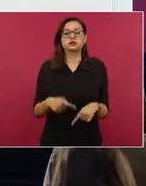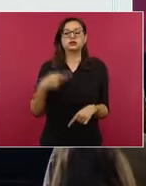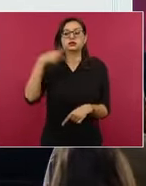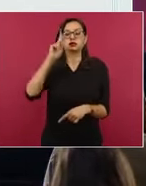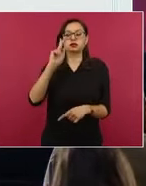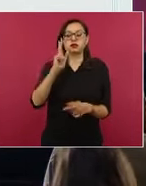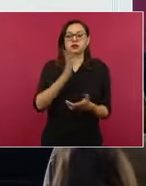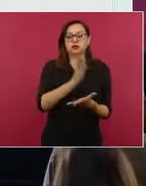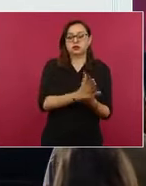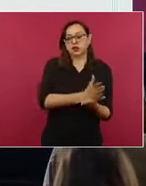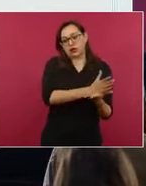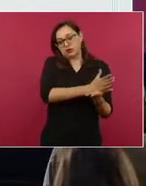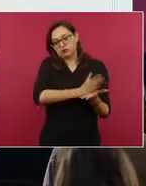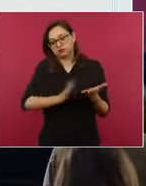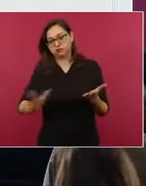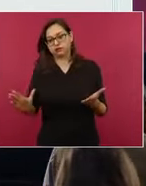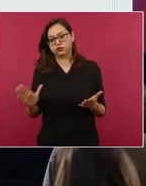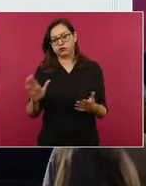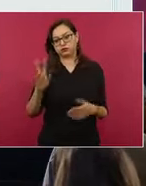Era